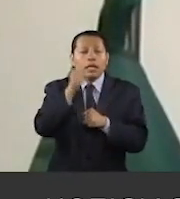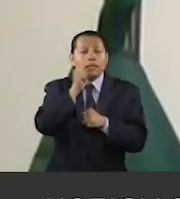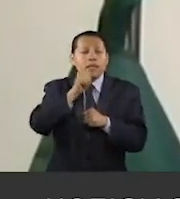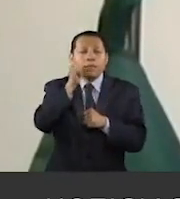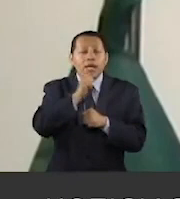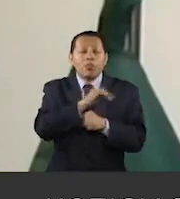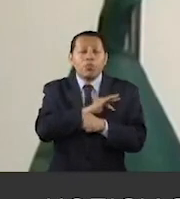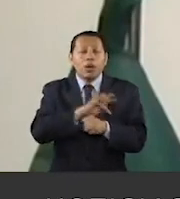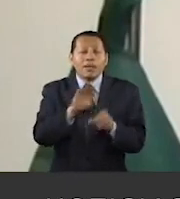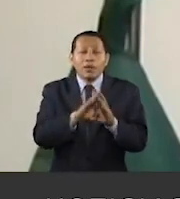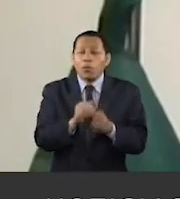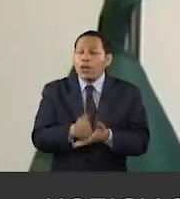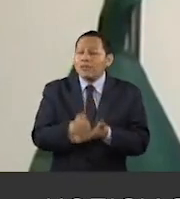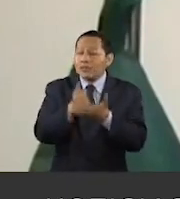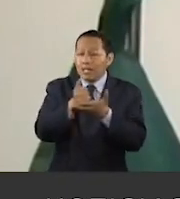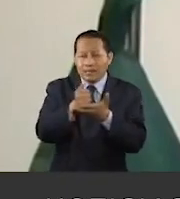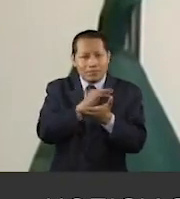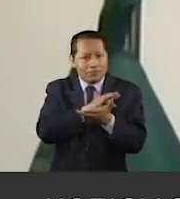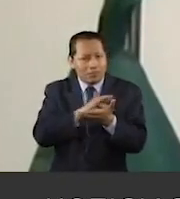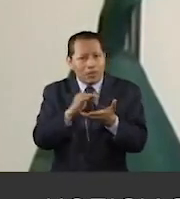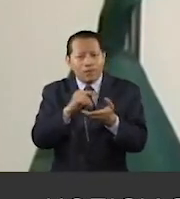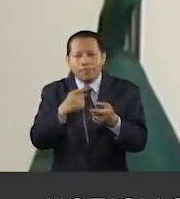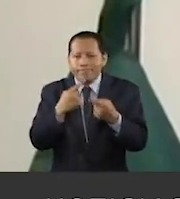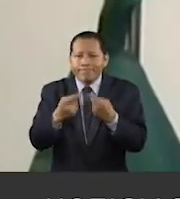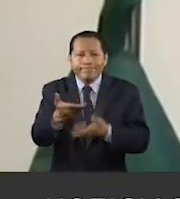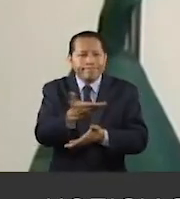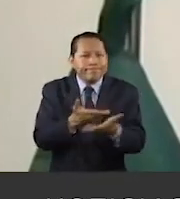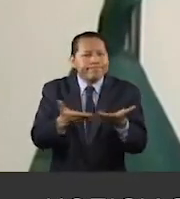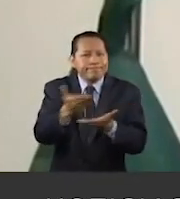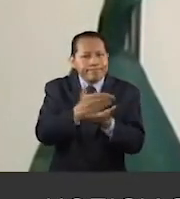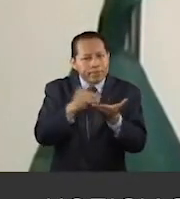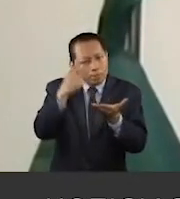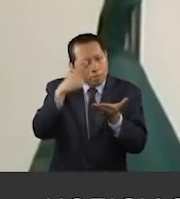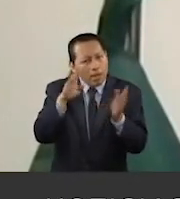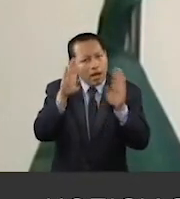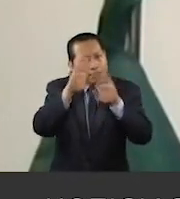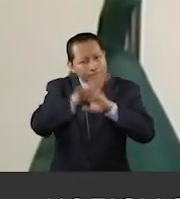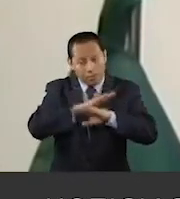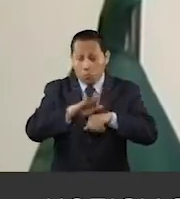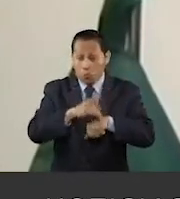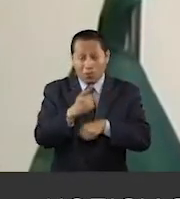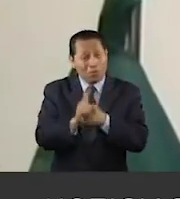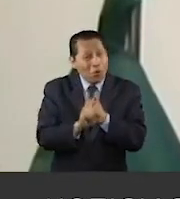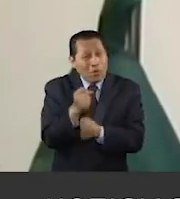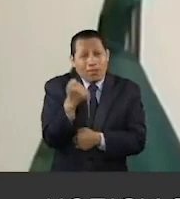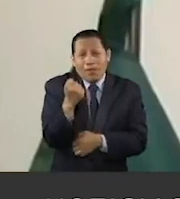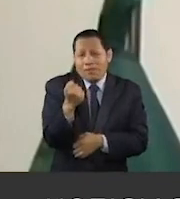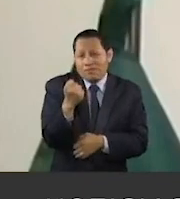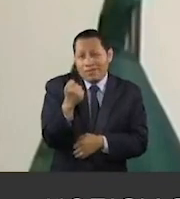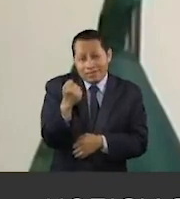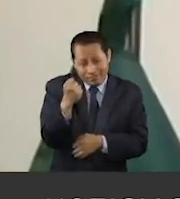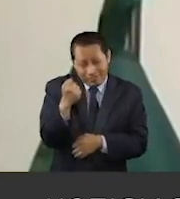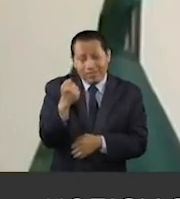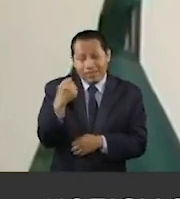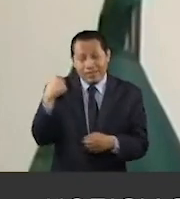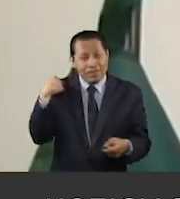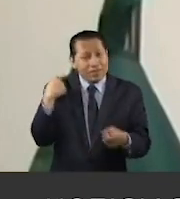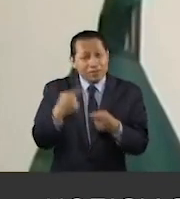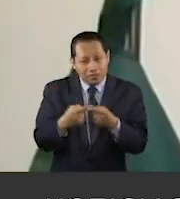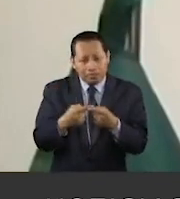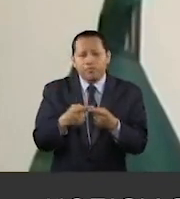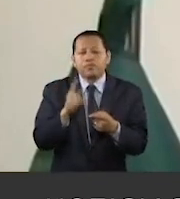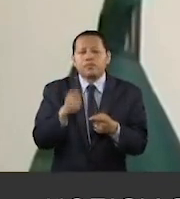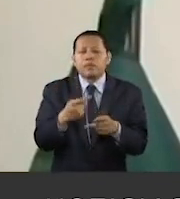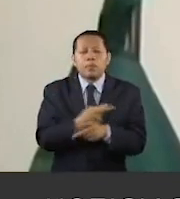tratando de coadyuvar para encontrar una solución a este terrible problema. Lo que sucede es